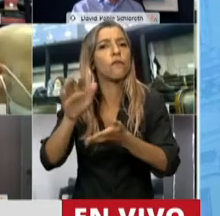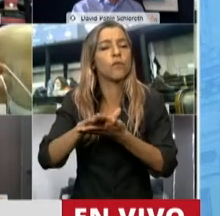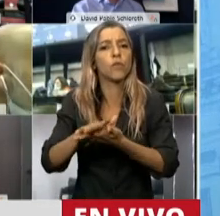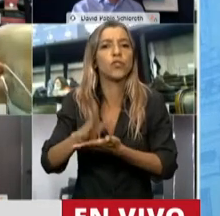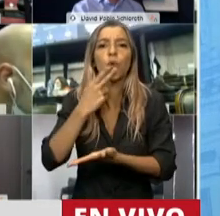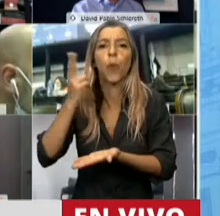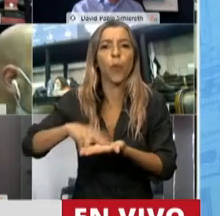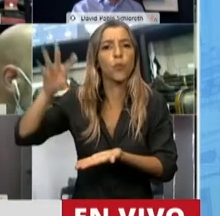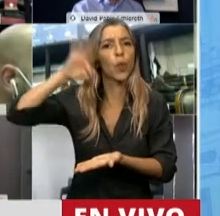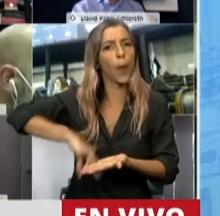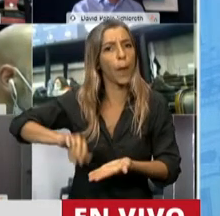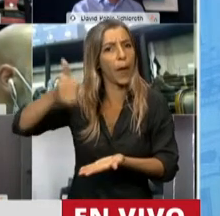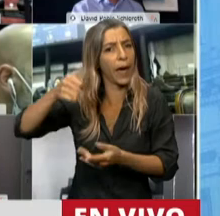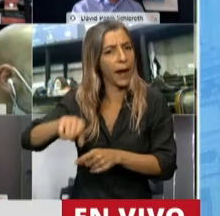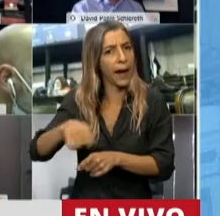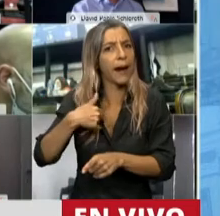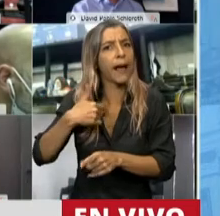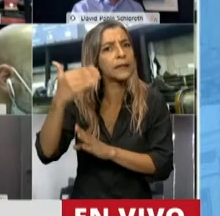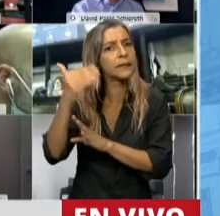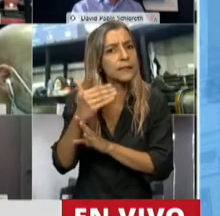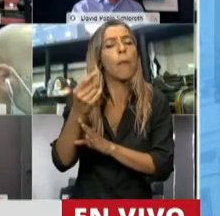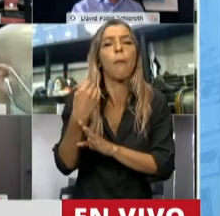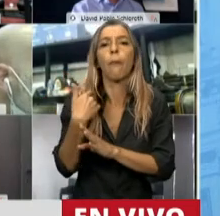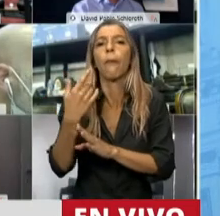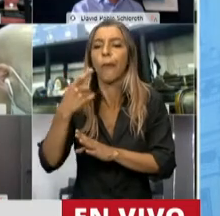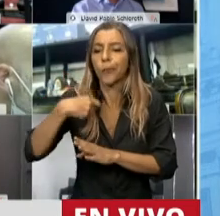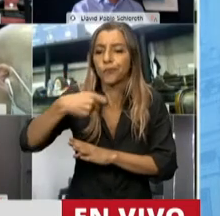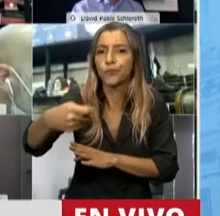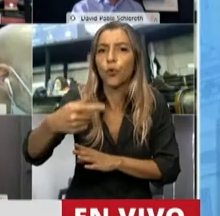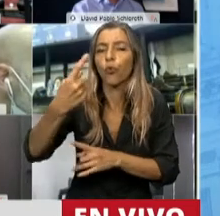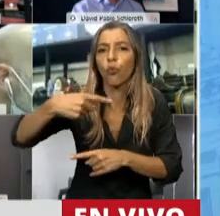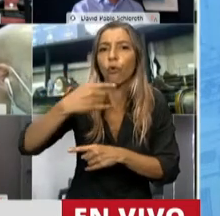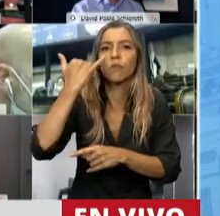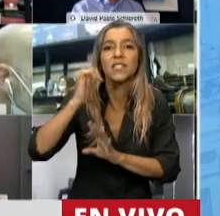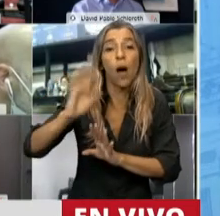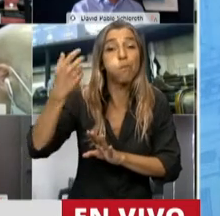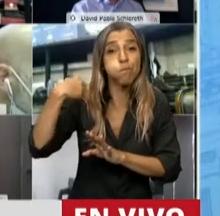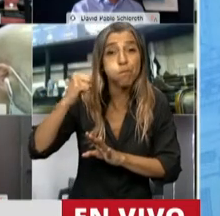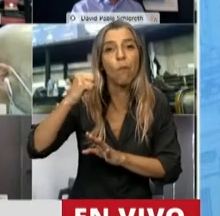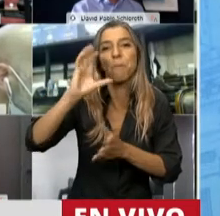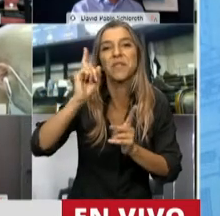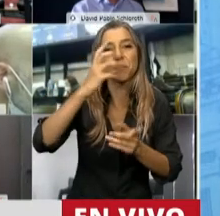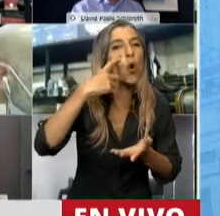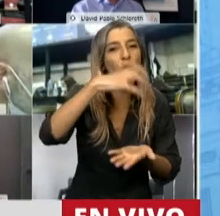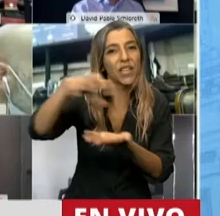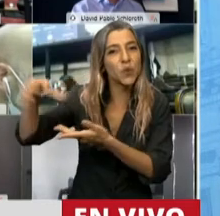para permitir las deducciones hechas en las cuotas pagadas en instituciones